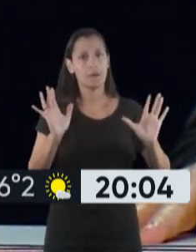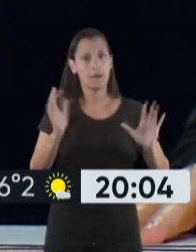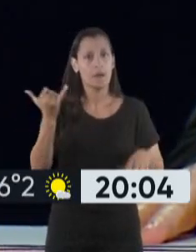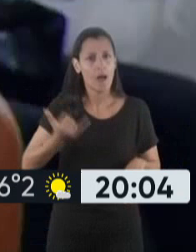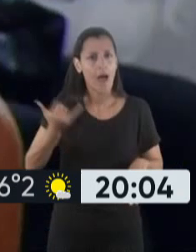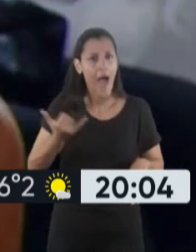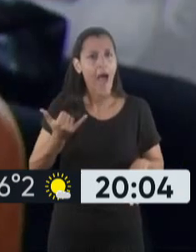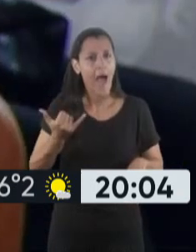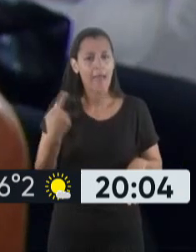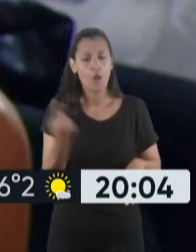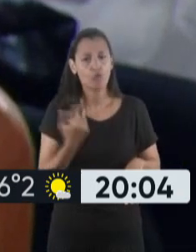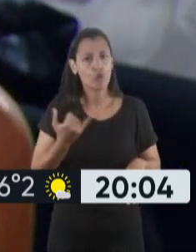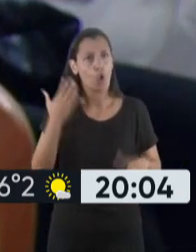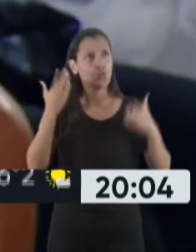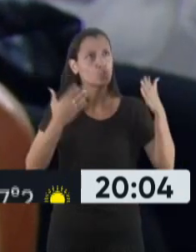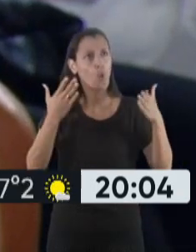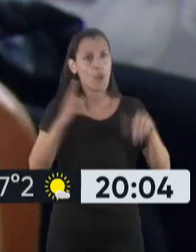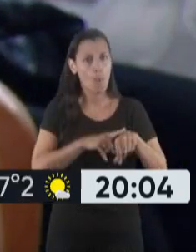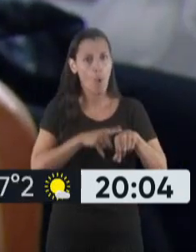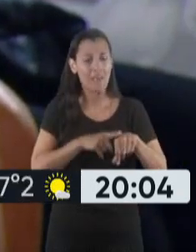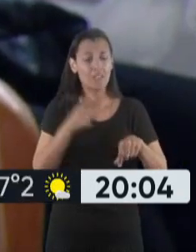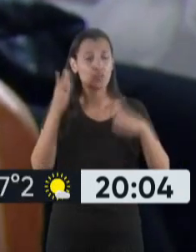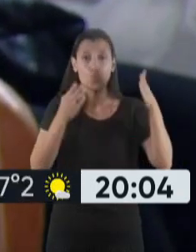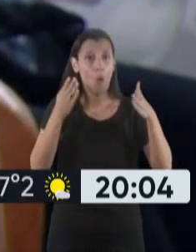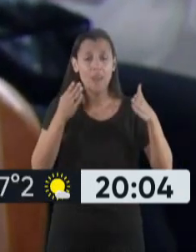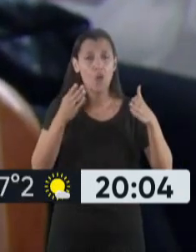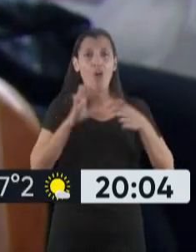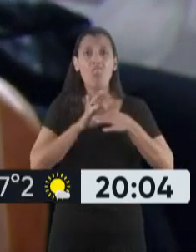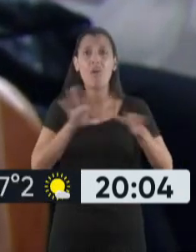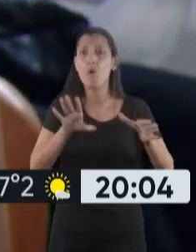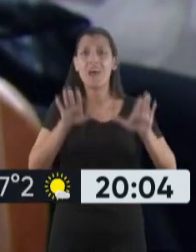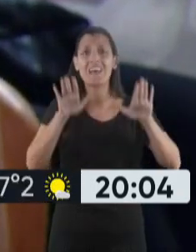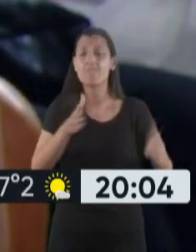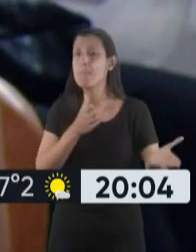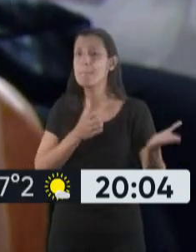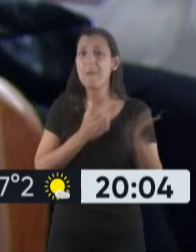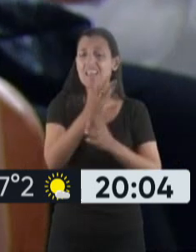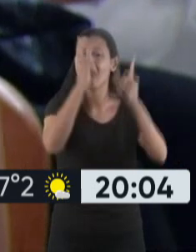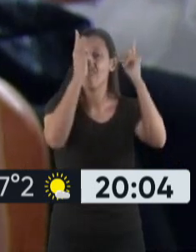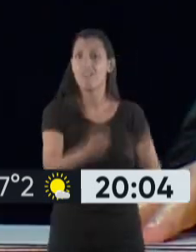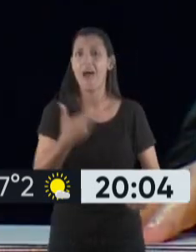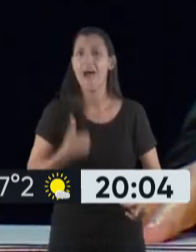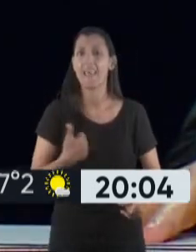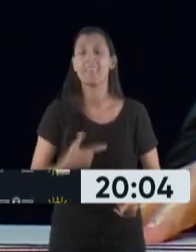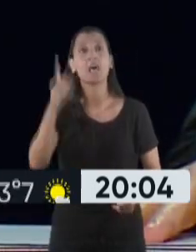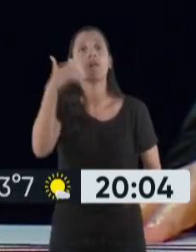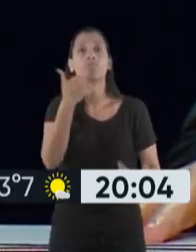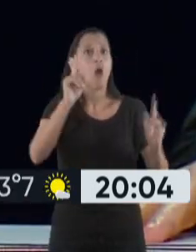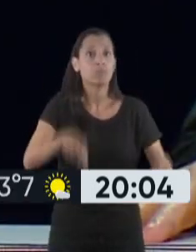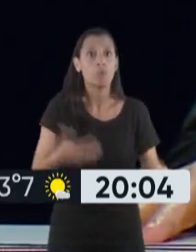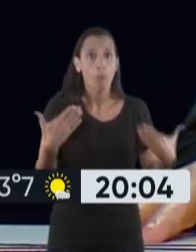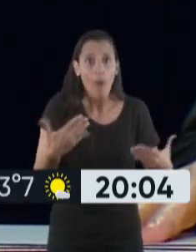teníamos una utopía. Queríamos que la democracia se quede para siempre en la Argentina. No sabíamos si era